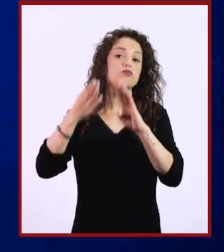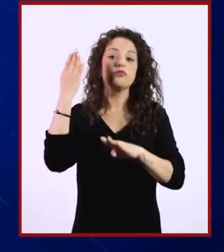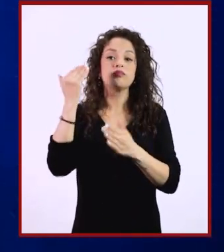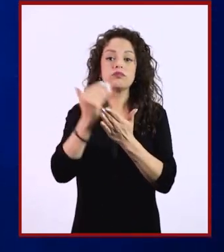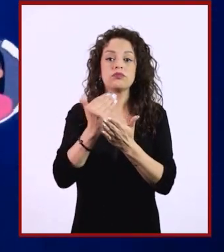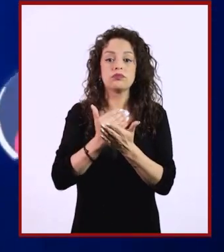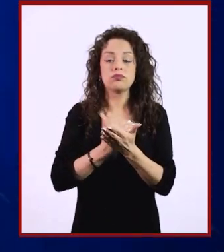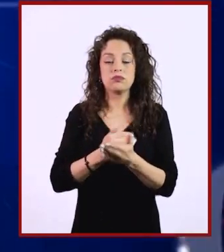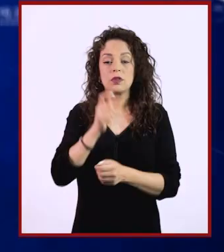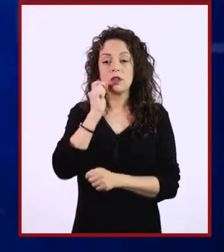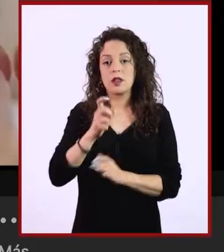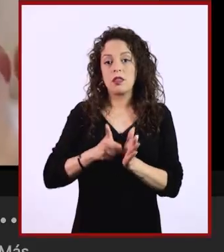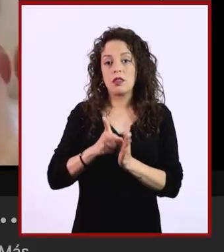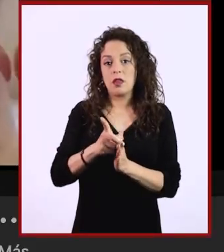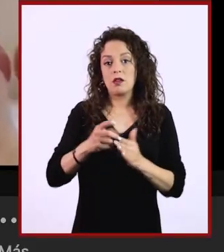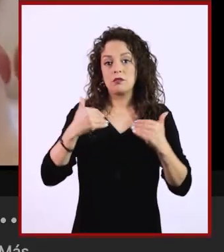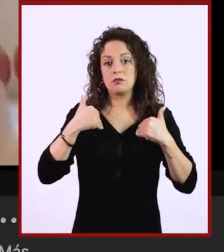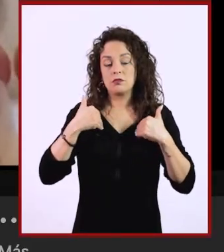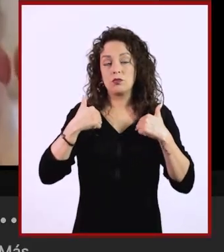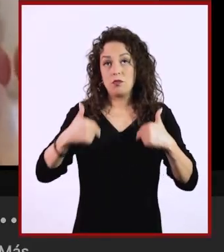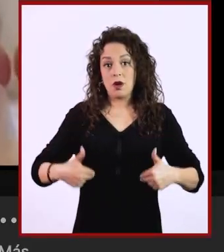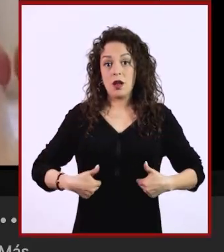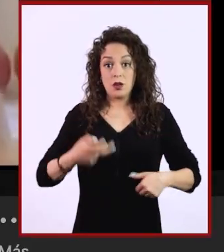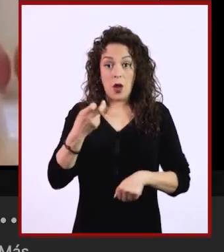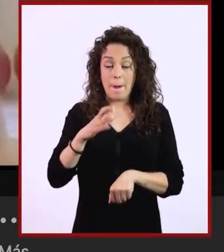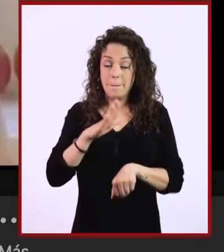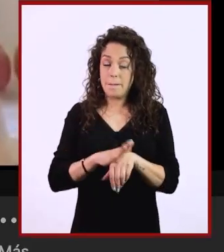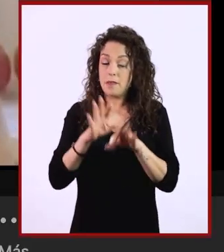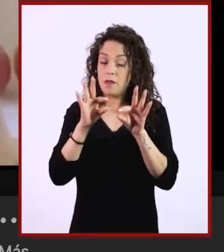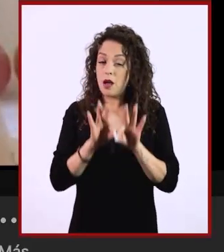Derechos Humanos, que es el pilar, ¿no?